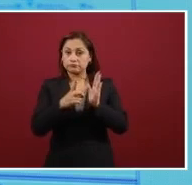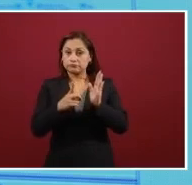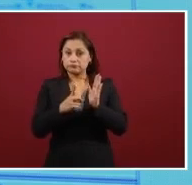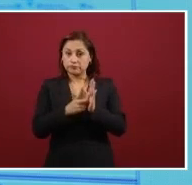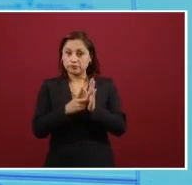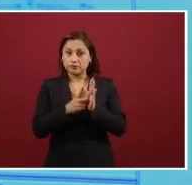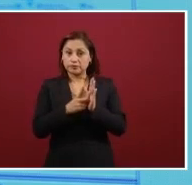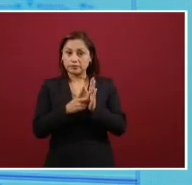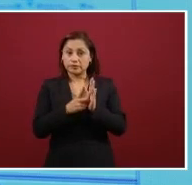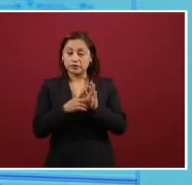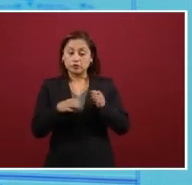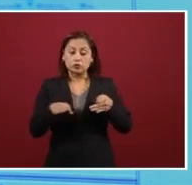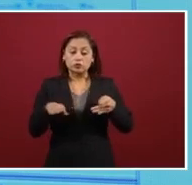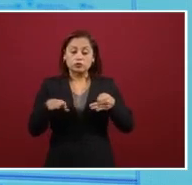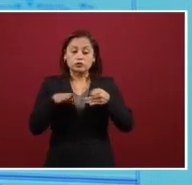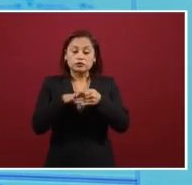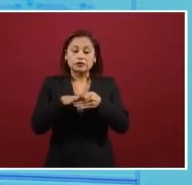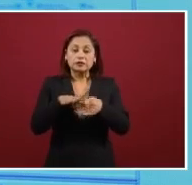estaba el Estado Mayor